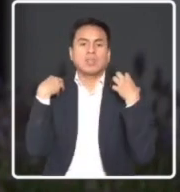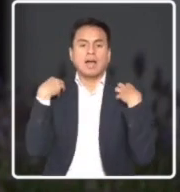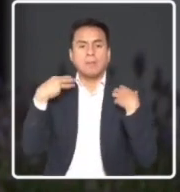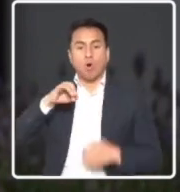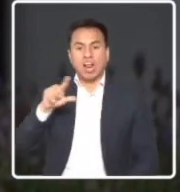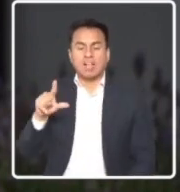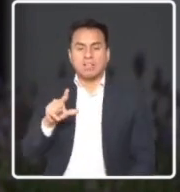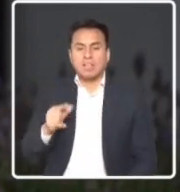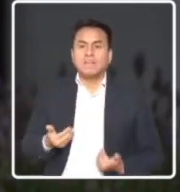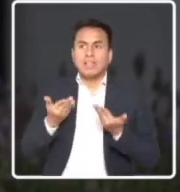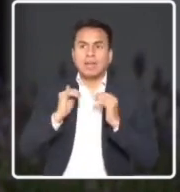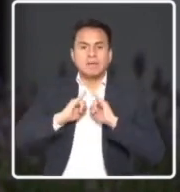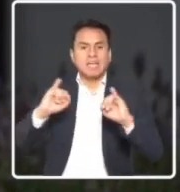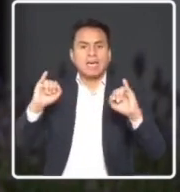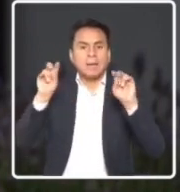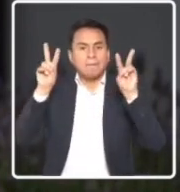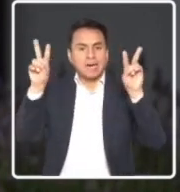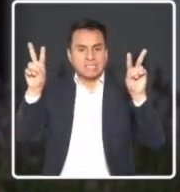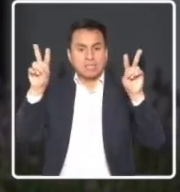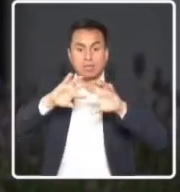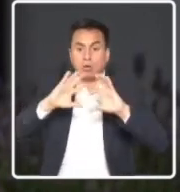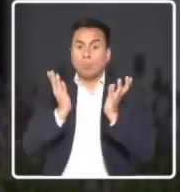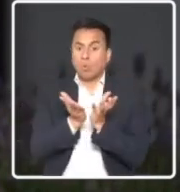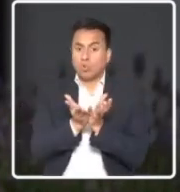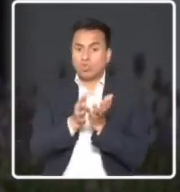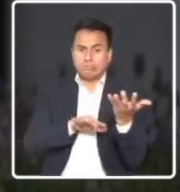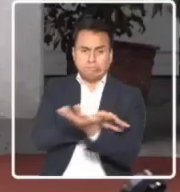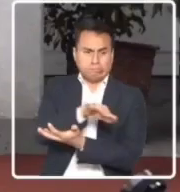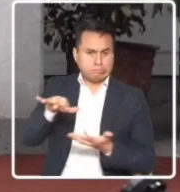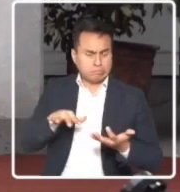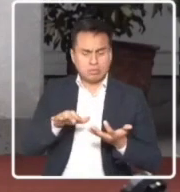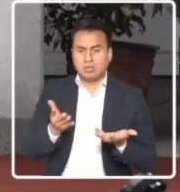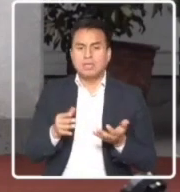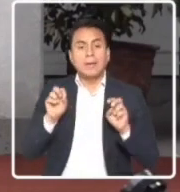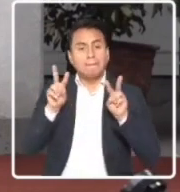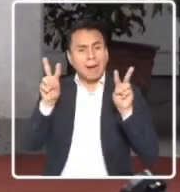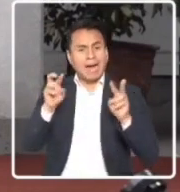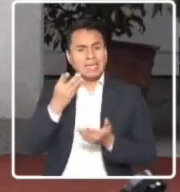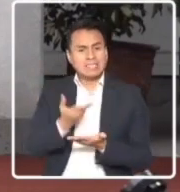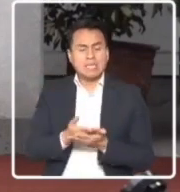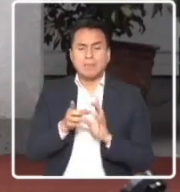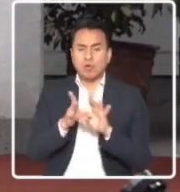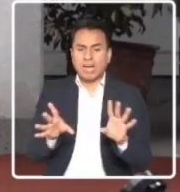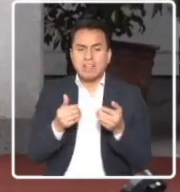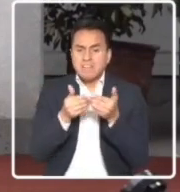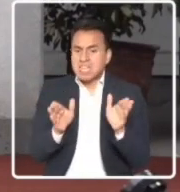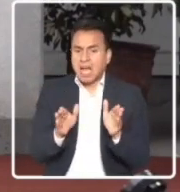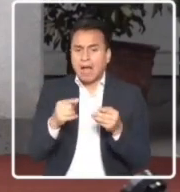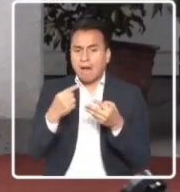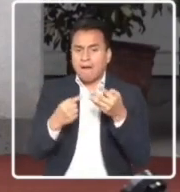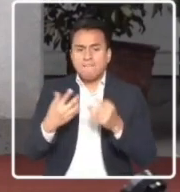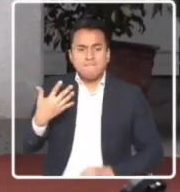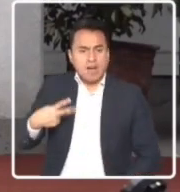moral de levantar el mensaje de paz en un mundo que está convulsionado. La paz, la democracia, la libertad son